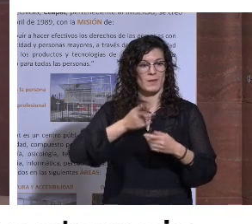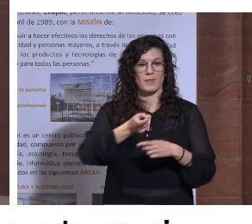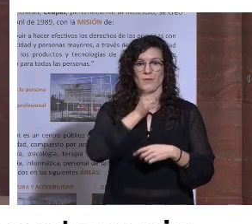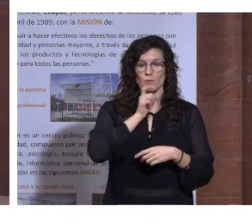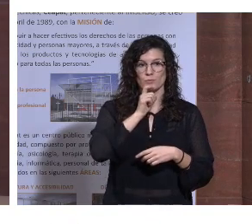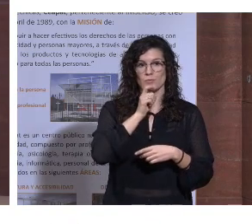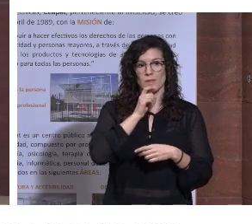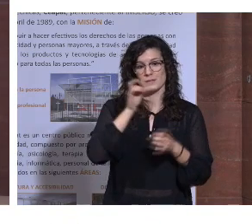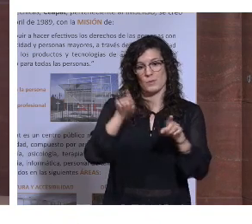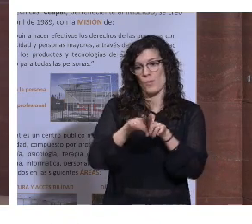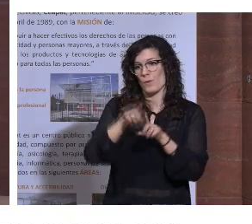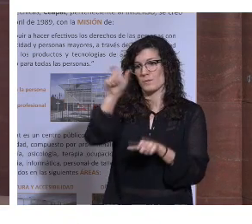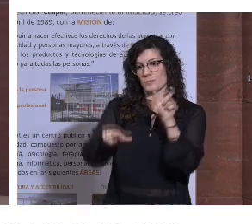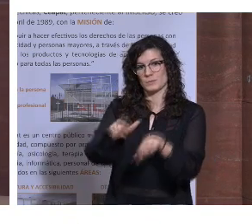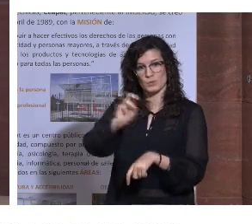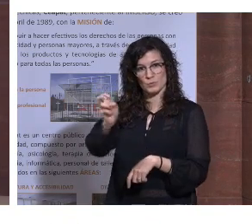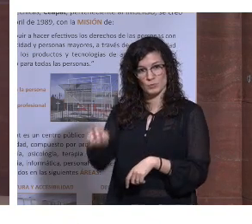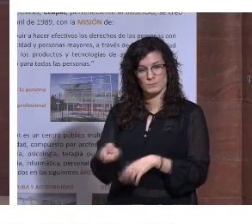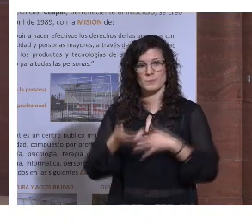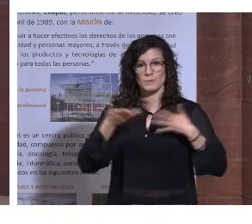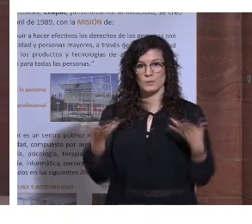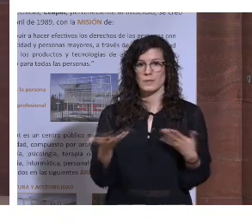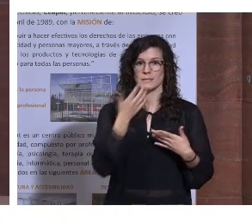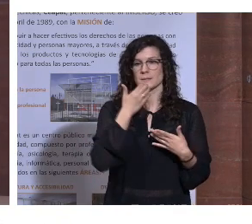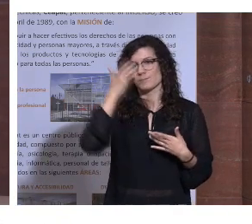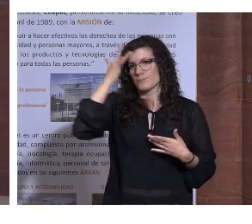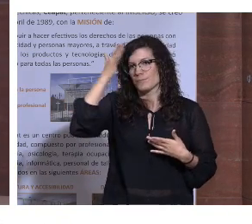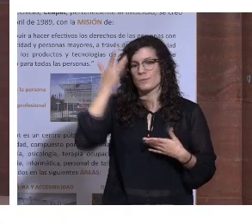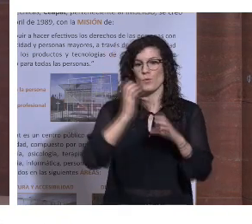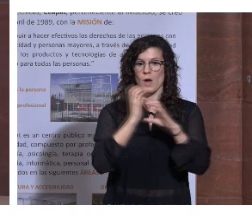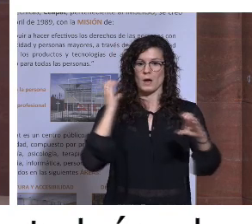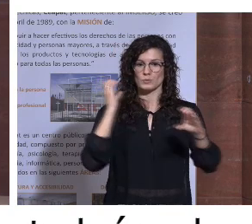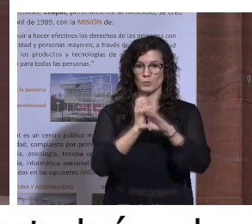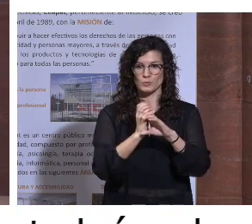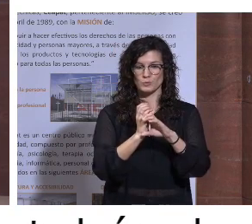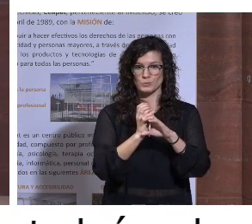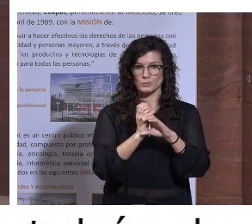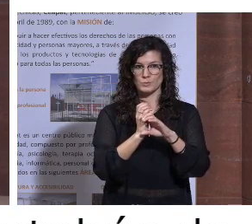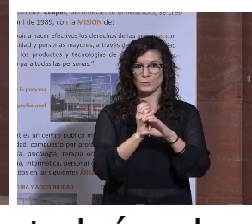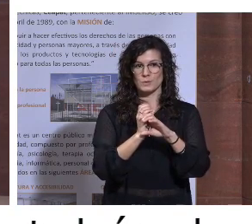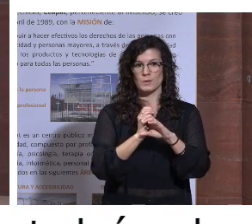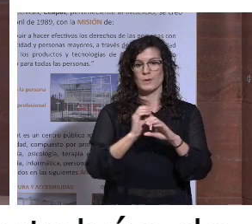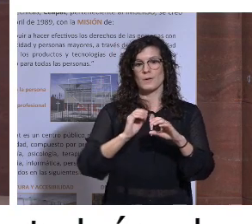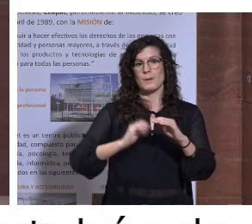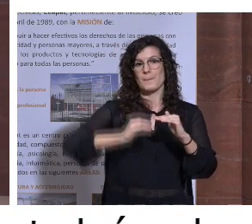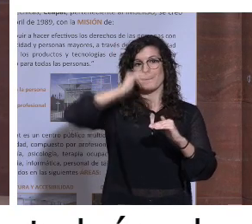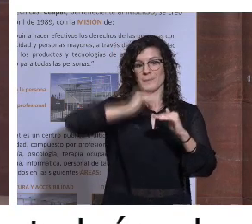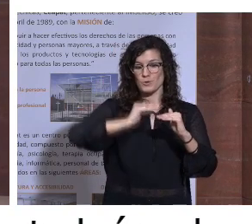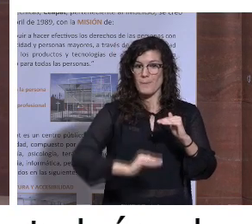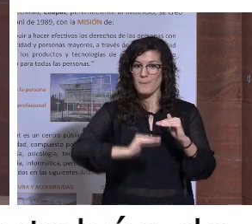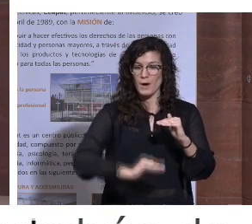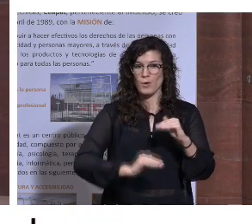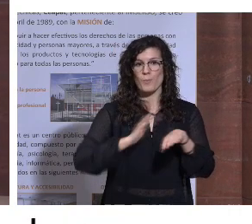definitiva. Por tanto, si hay un autobús de piso bajo, ¿Por qué no son todos los autobuses de piso bajo? Eso es